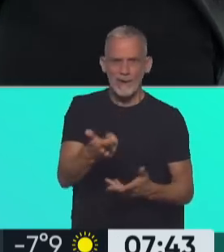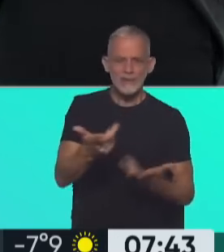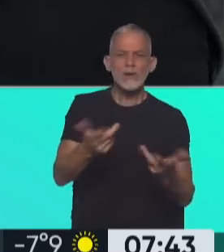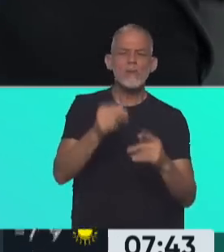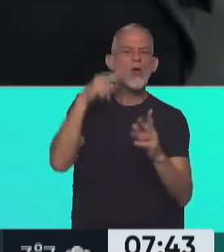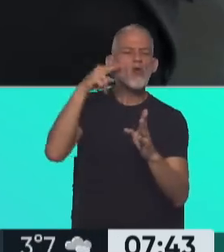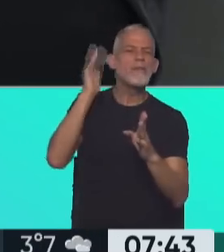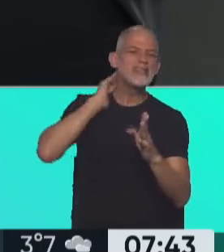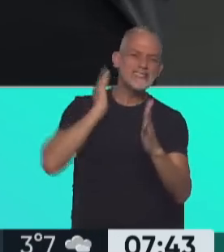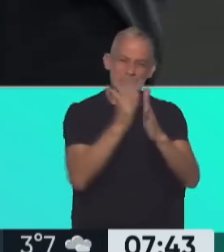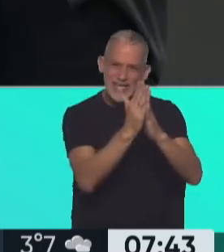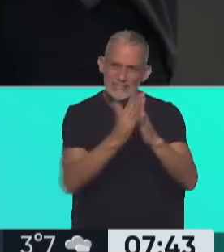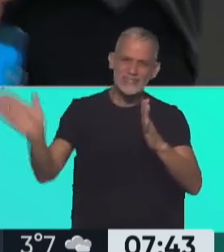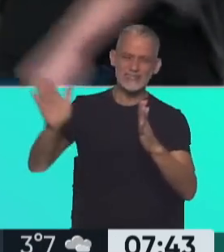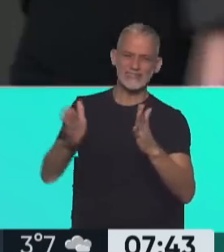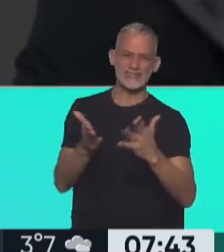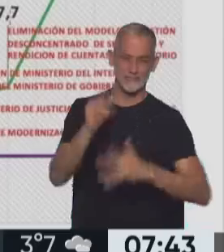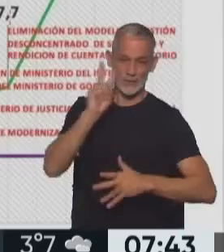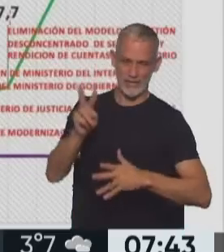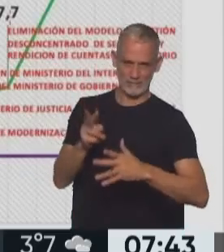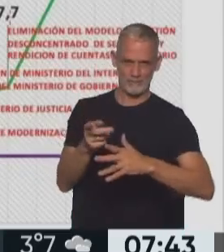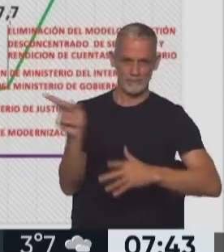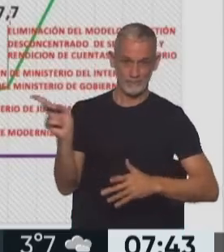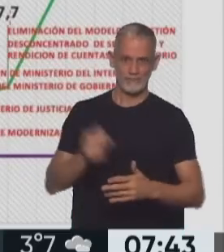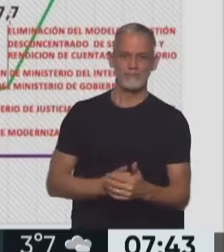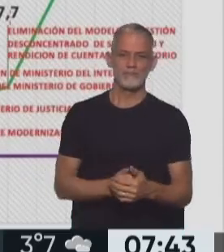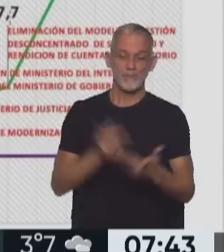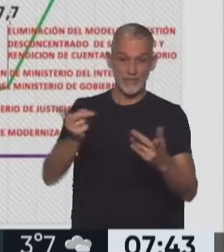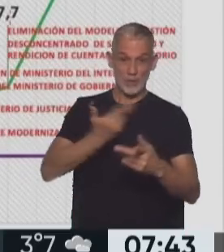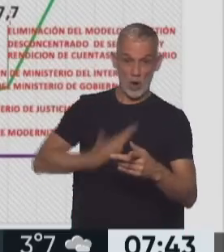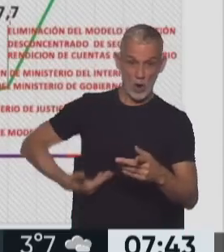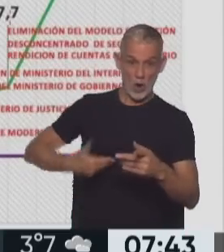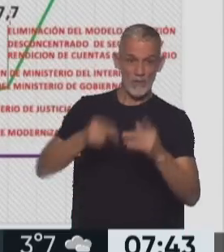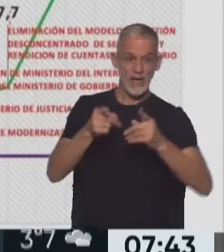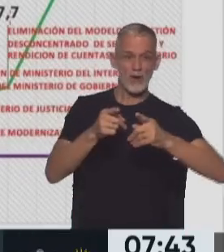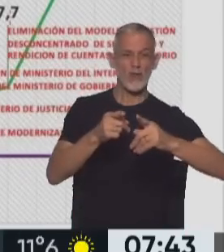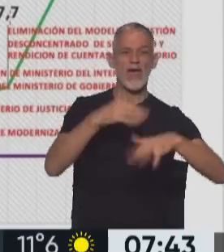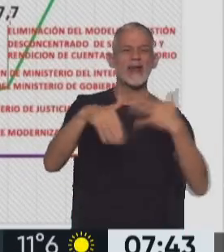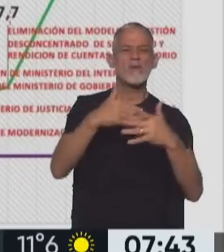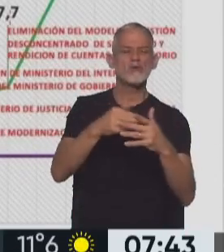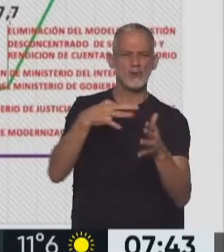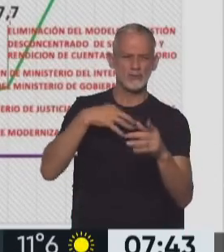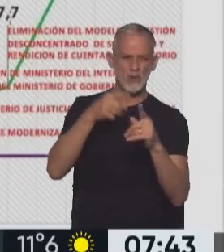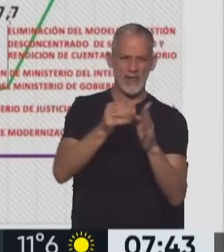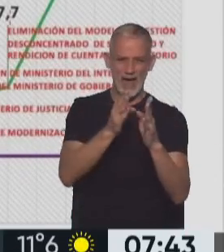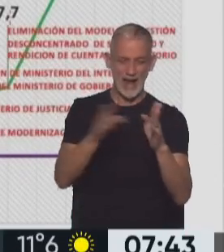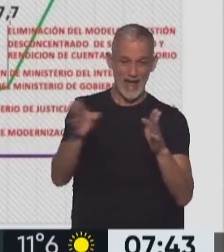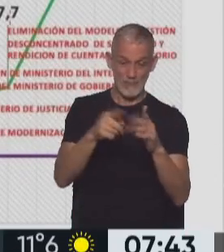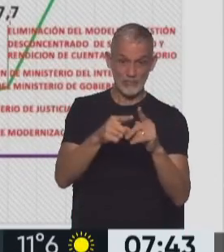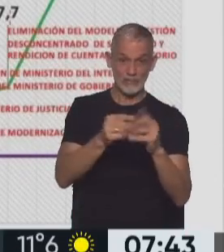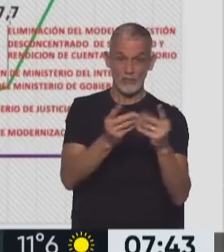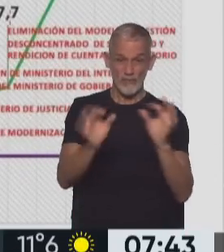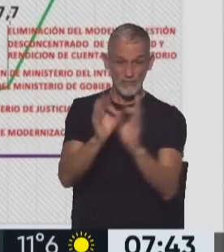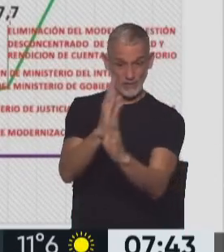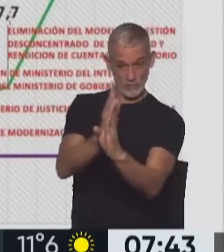del 2016-2017. Acá la vemos. Esto es el gobierno de Revolución Ciudadana, que el gobierno termina